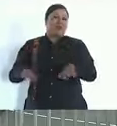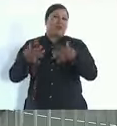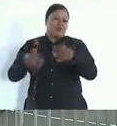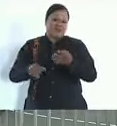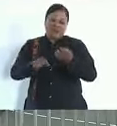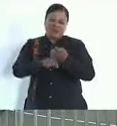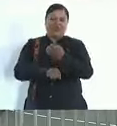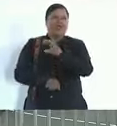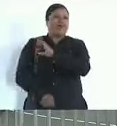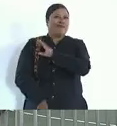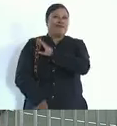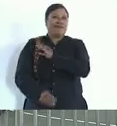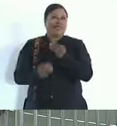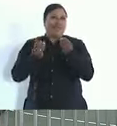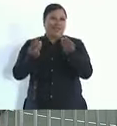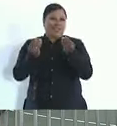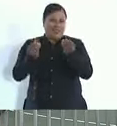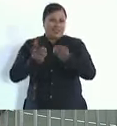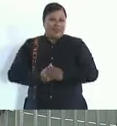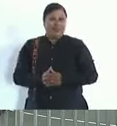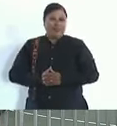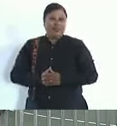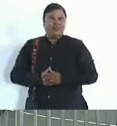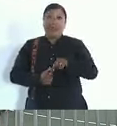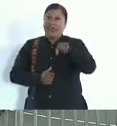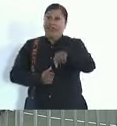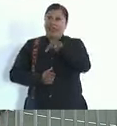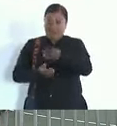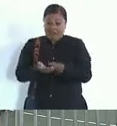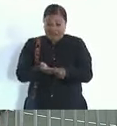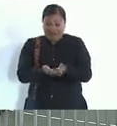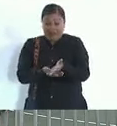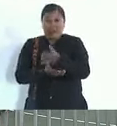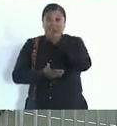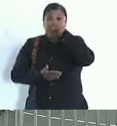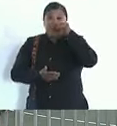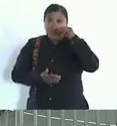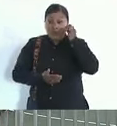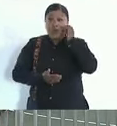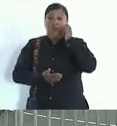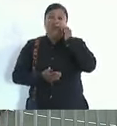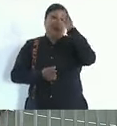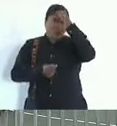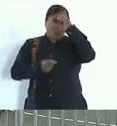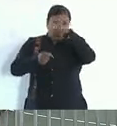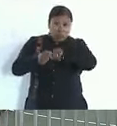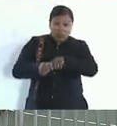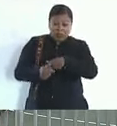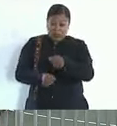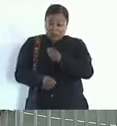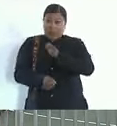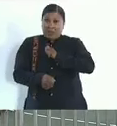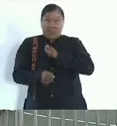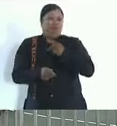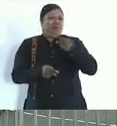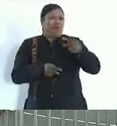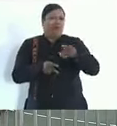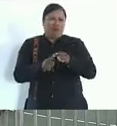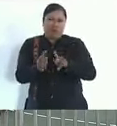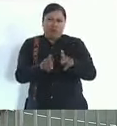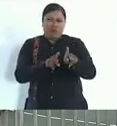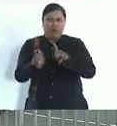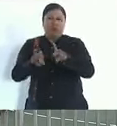especial. Quizá porque aquí nació Benito Juárez, quizá por la cultura y la identidad de su pueblo, por